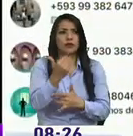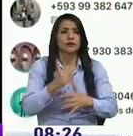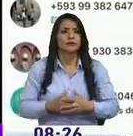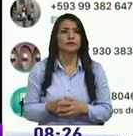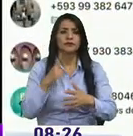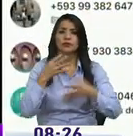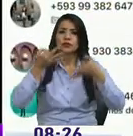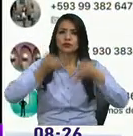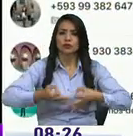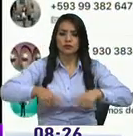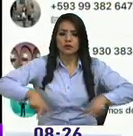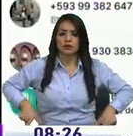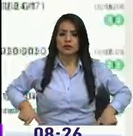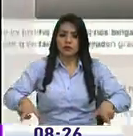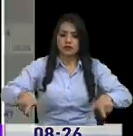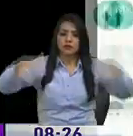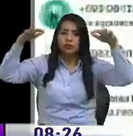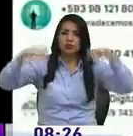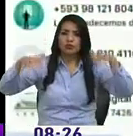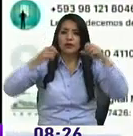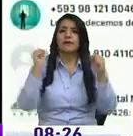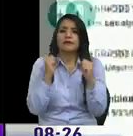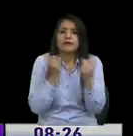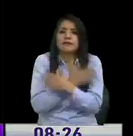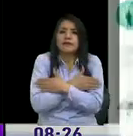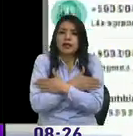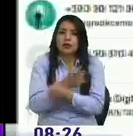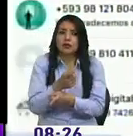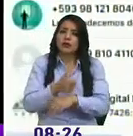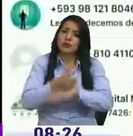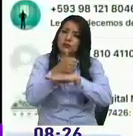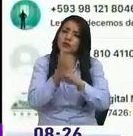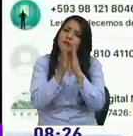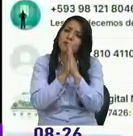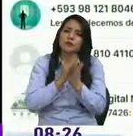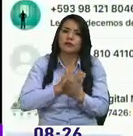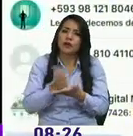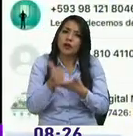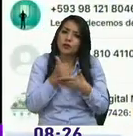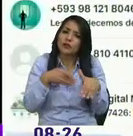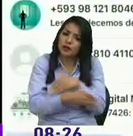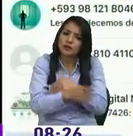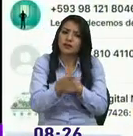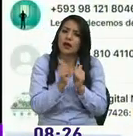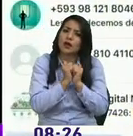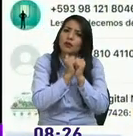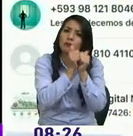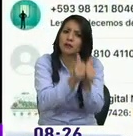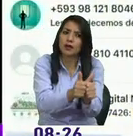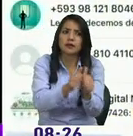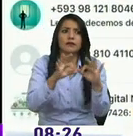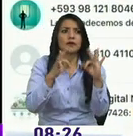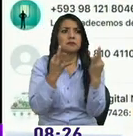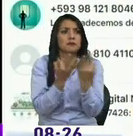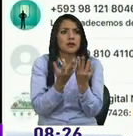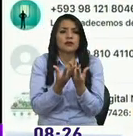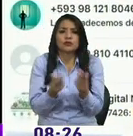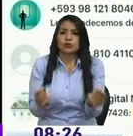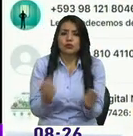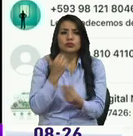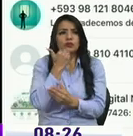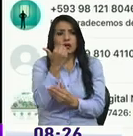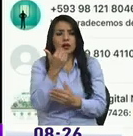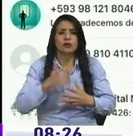dicen que están sentados en las lluvias y todo, así que piden a las autoridades que por favor les dejen entrar. Vean cómo hay la manera, si se ponen ahí, no sé,